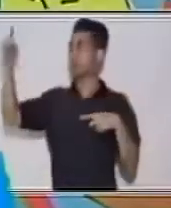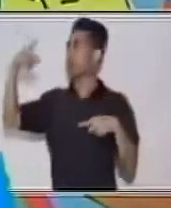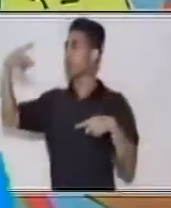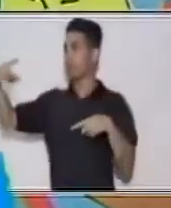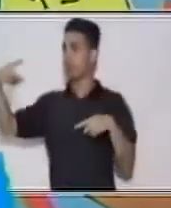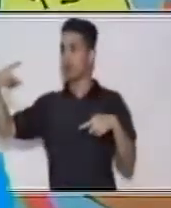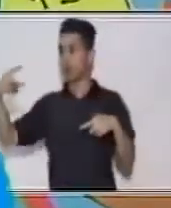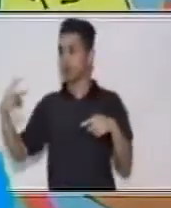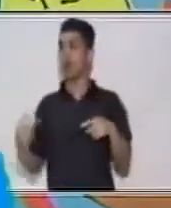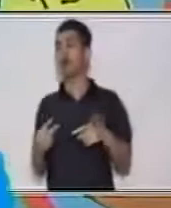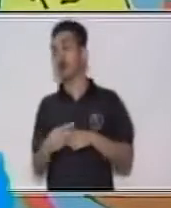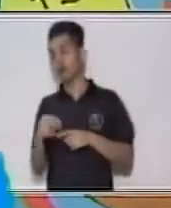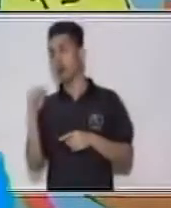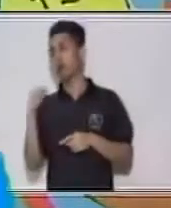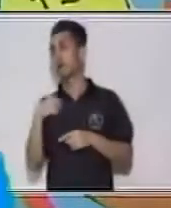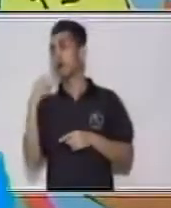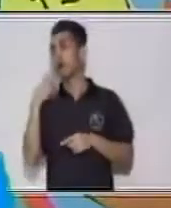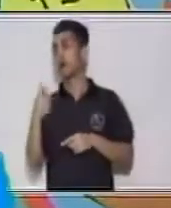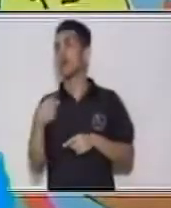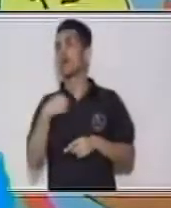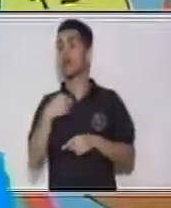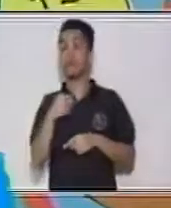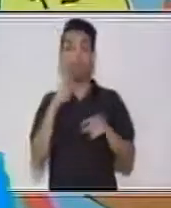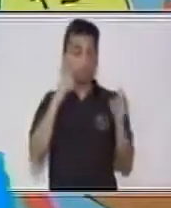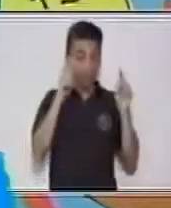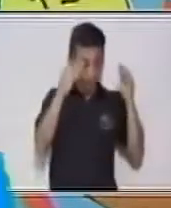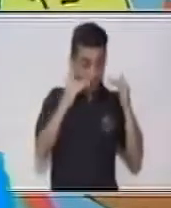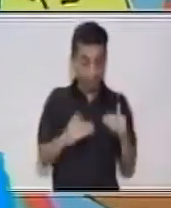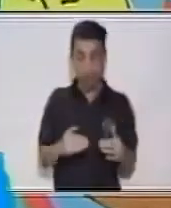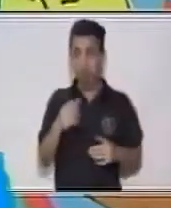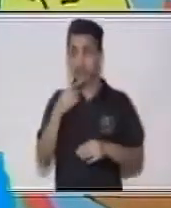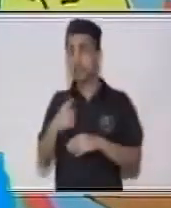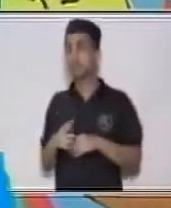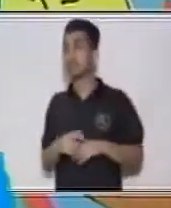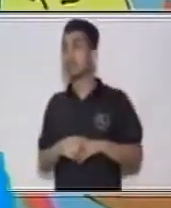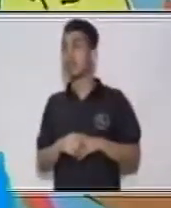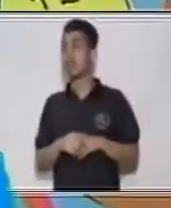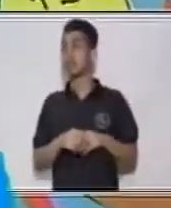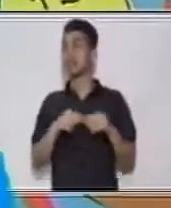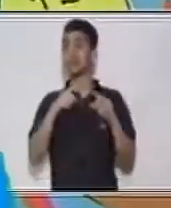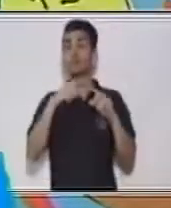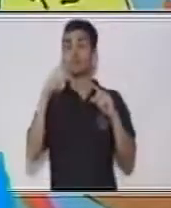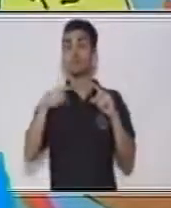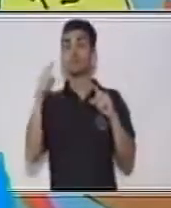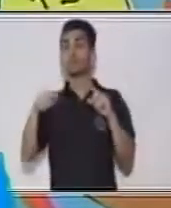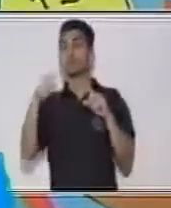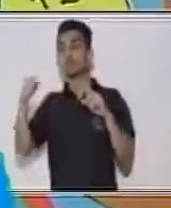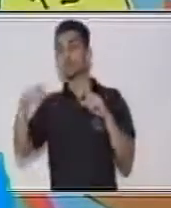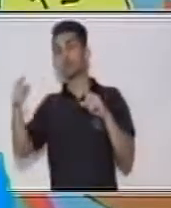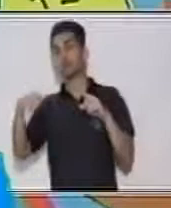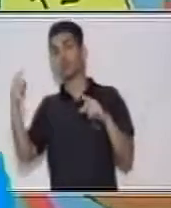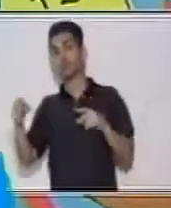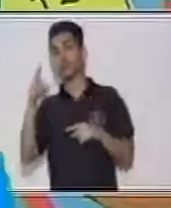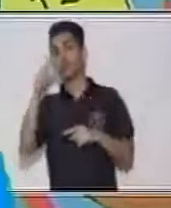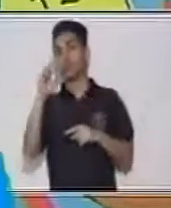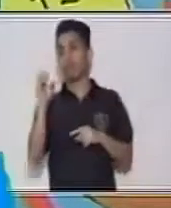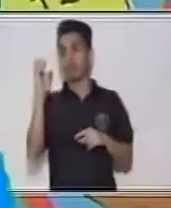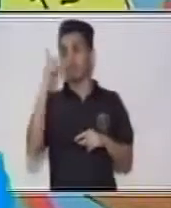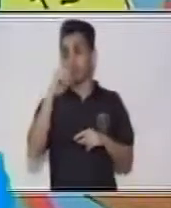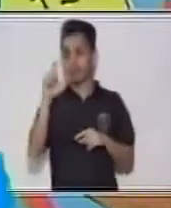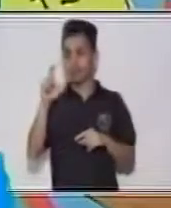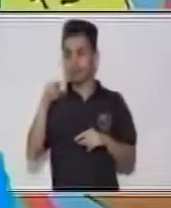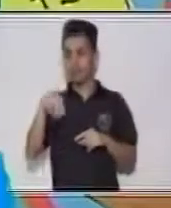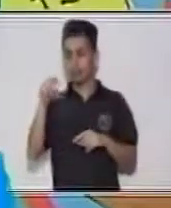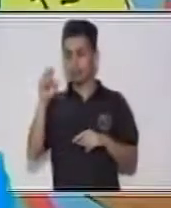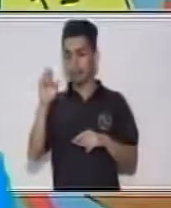ejemplo nosotros podemos ver el siguiente patrón dice es una sucesión descendente descender